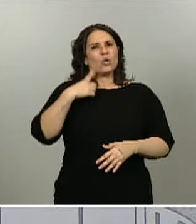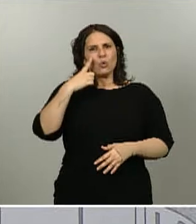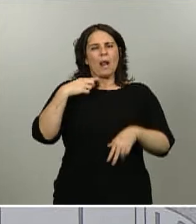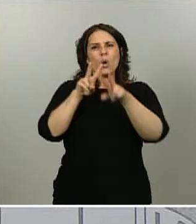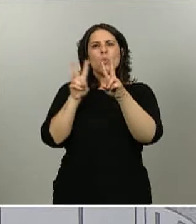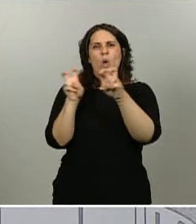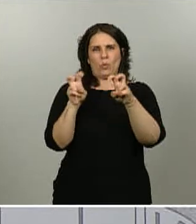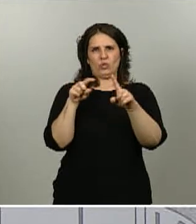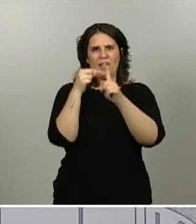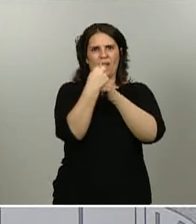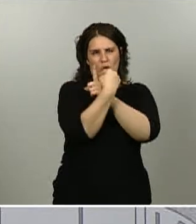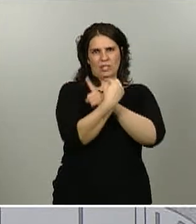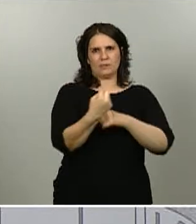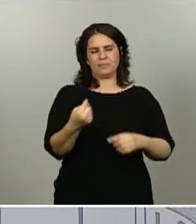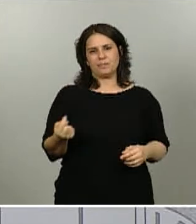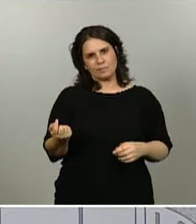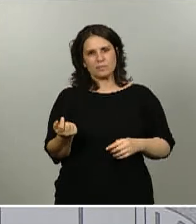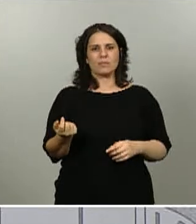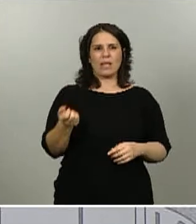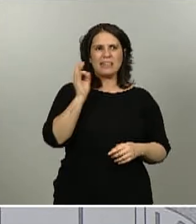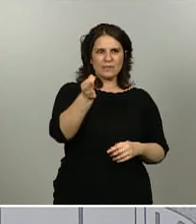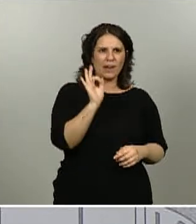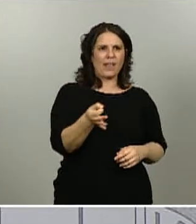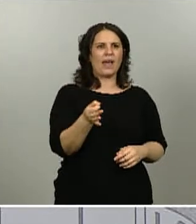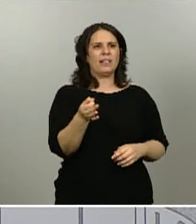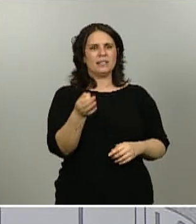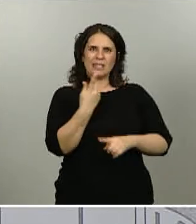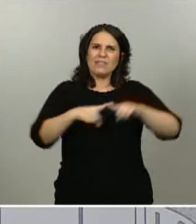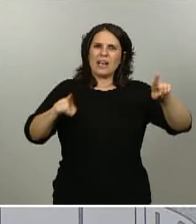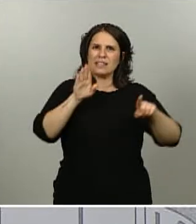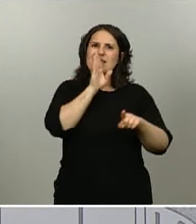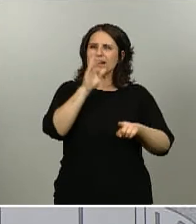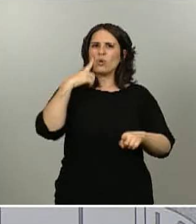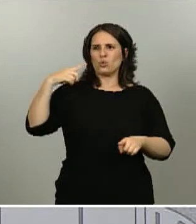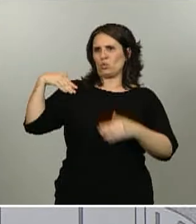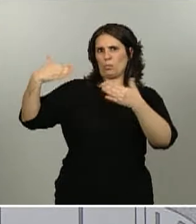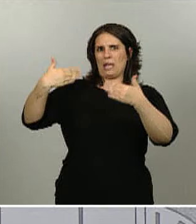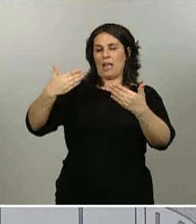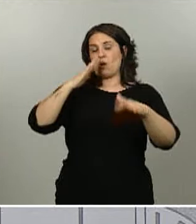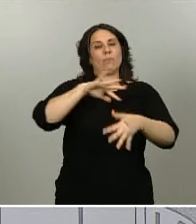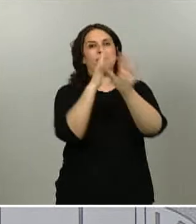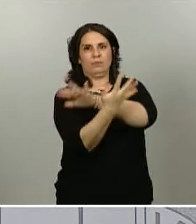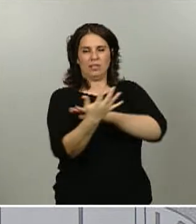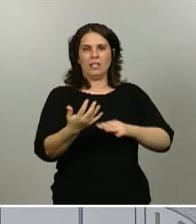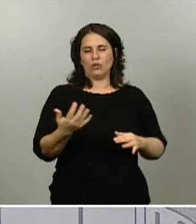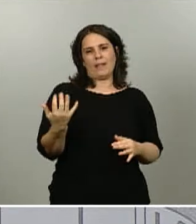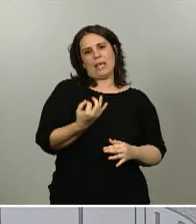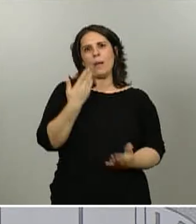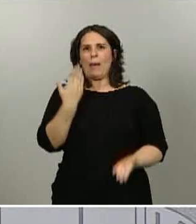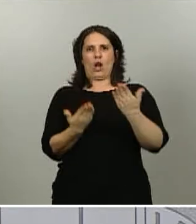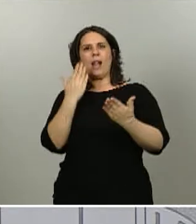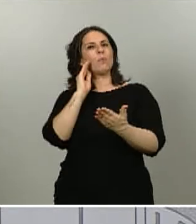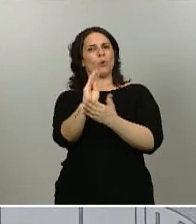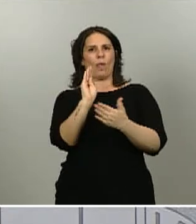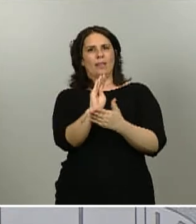Es cierto que son diferentes a los que estábamos acostumbrados y por lo tanto tenemos que valorarlos con prudencia hasta que